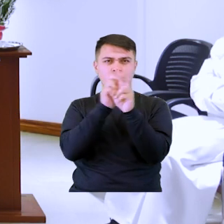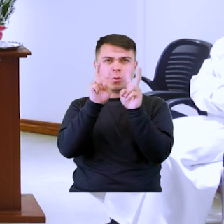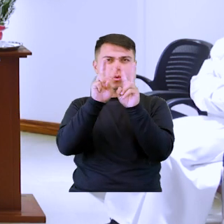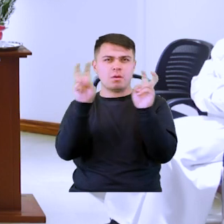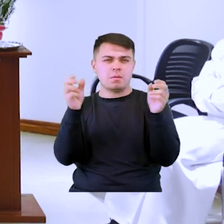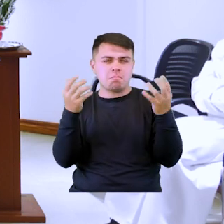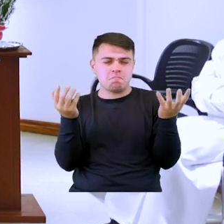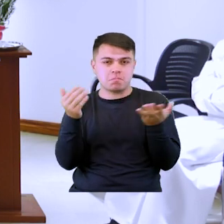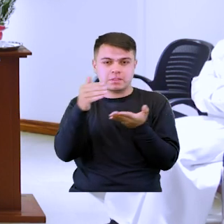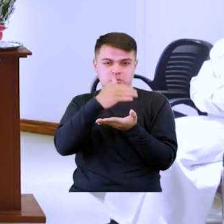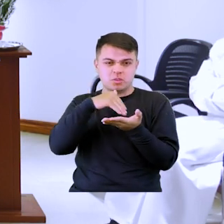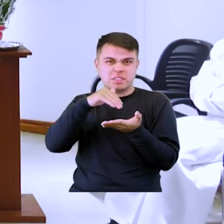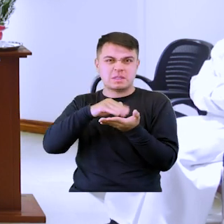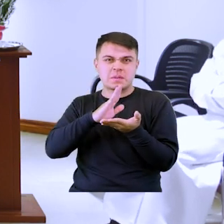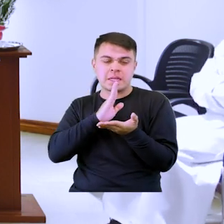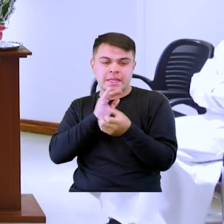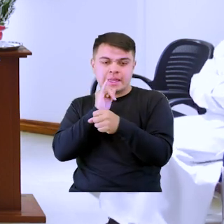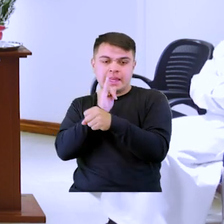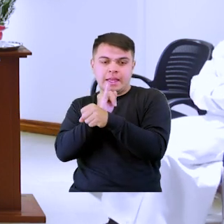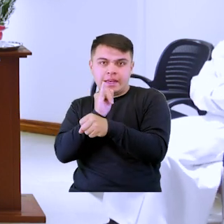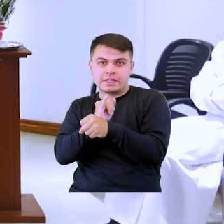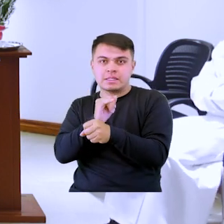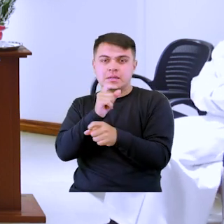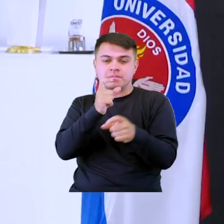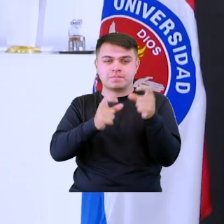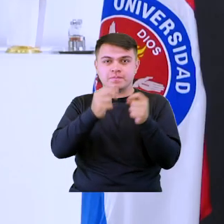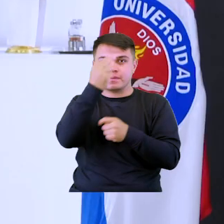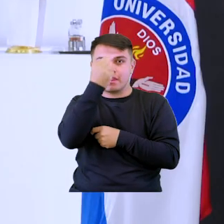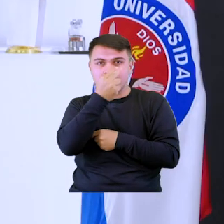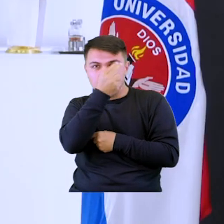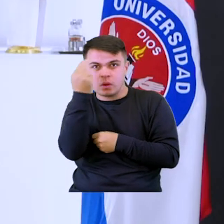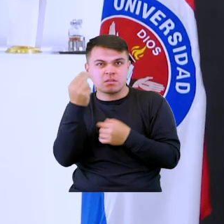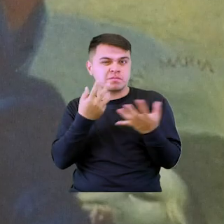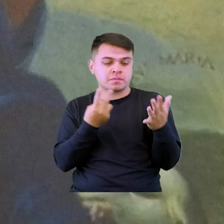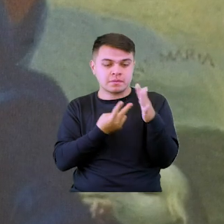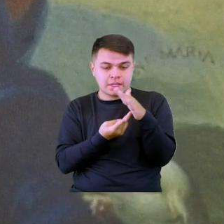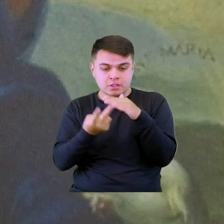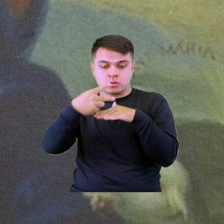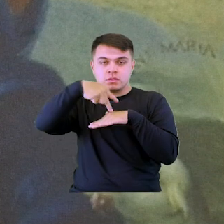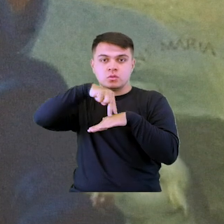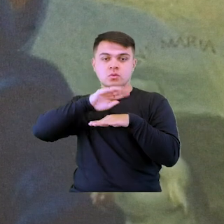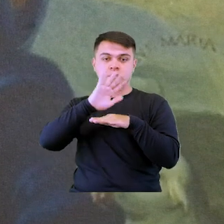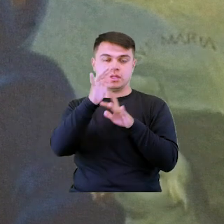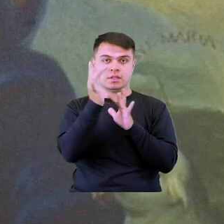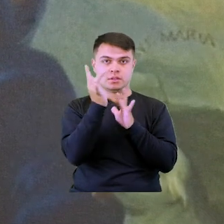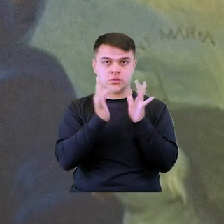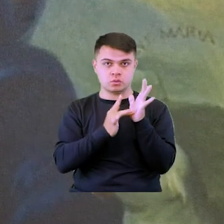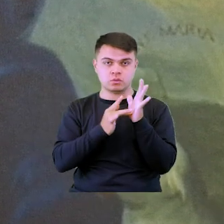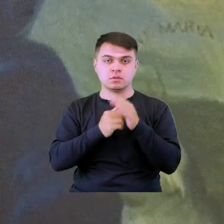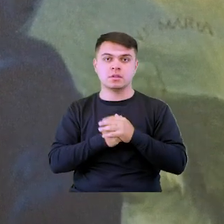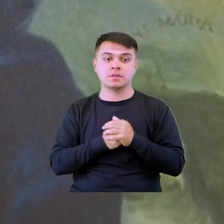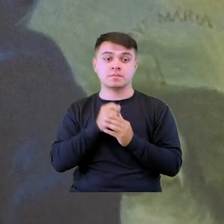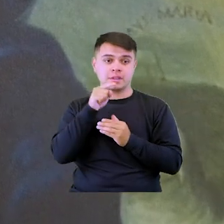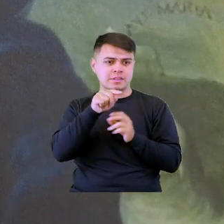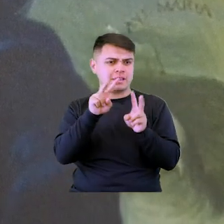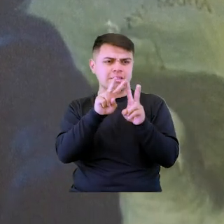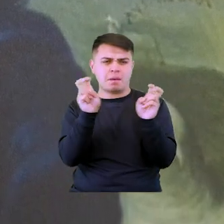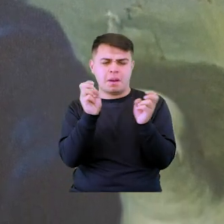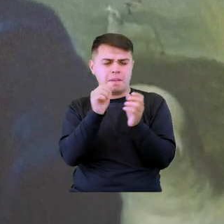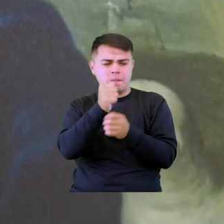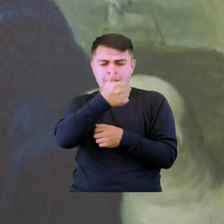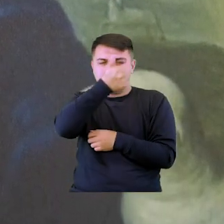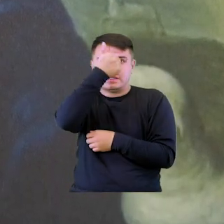para la Iglesia, para los creyentes, que es la resurrección de Jesús. Ese es el tema